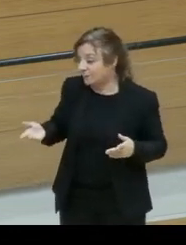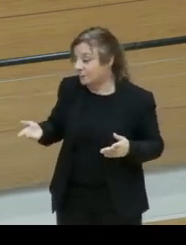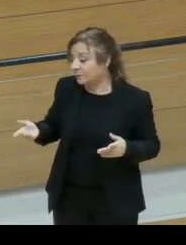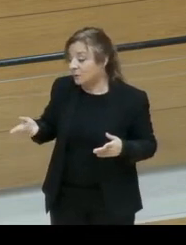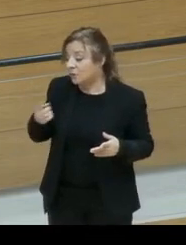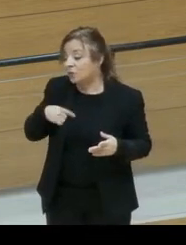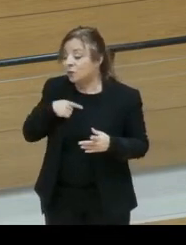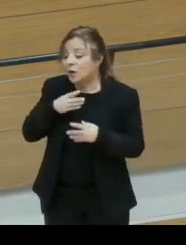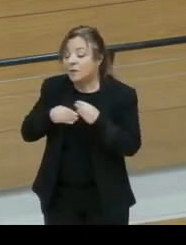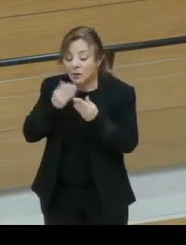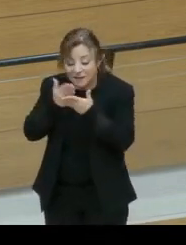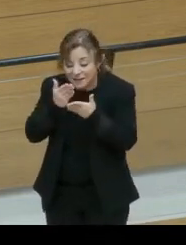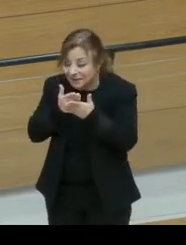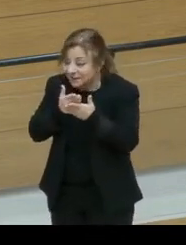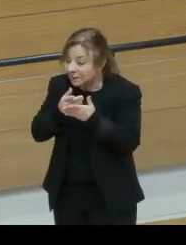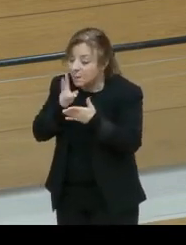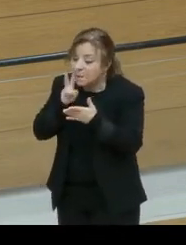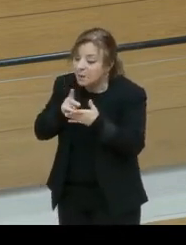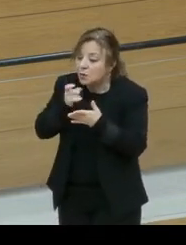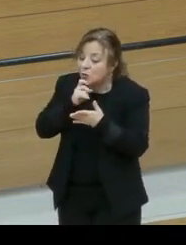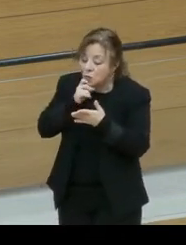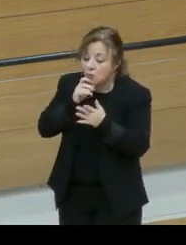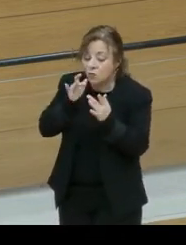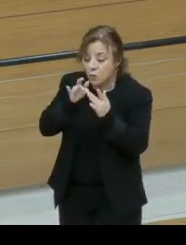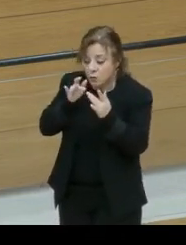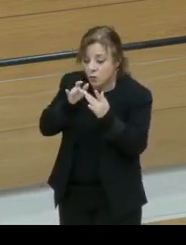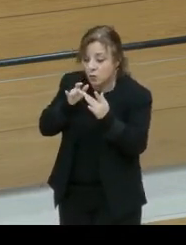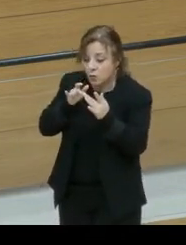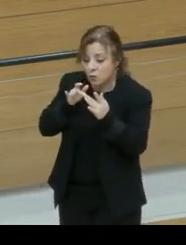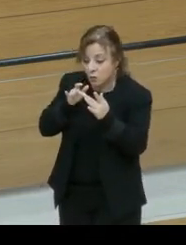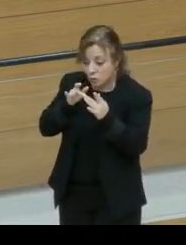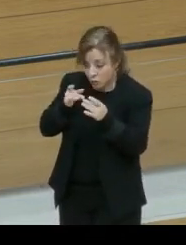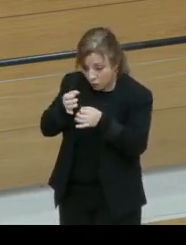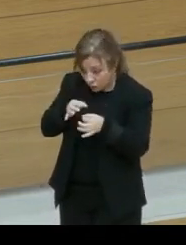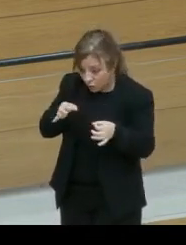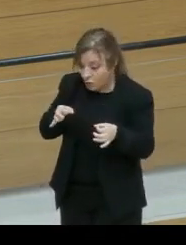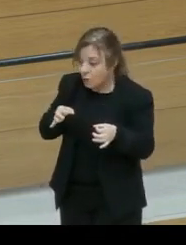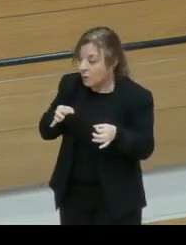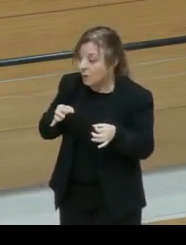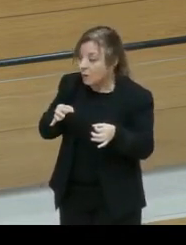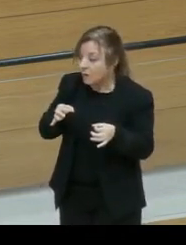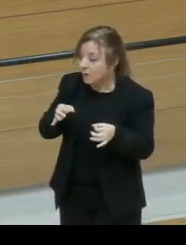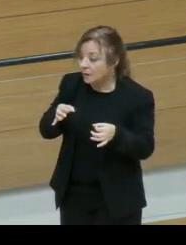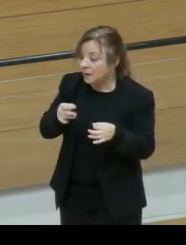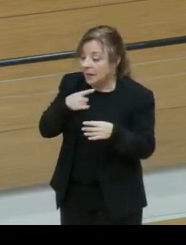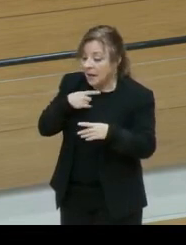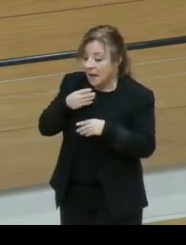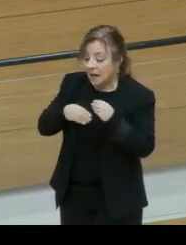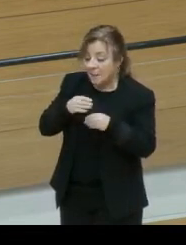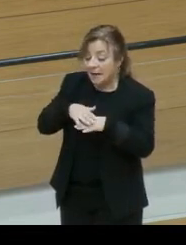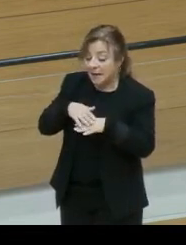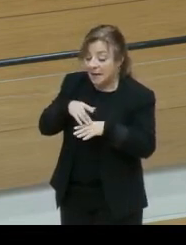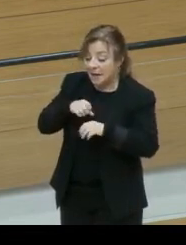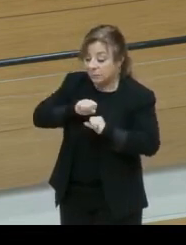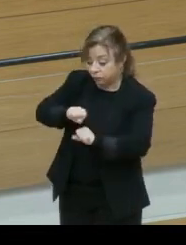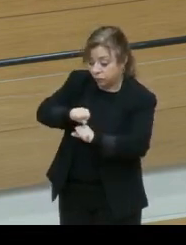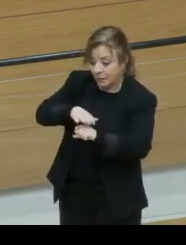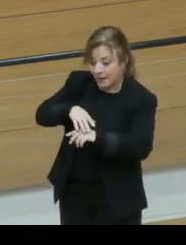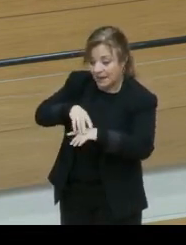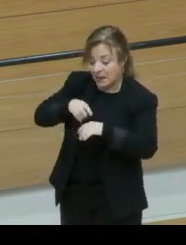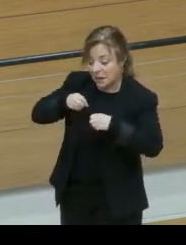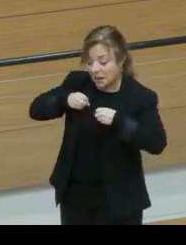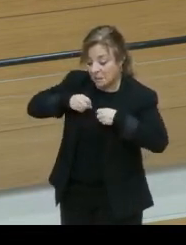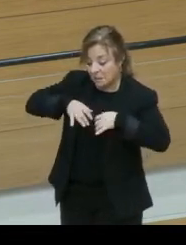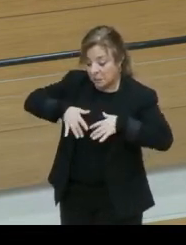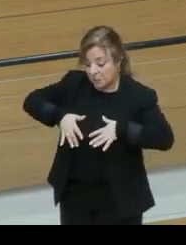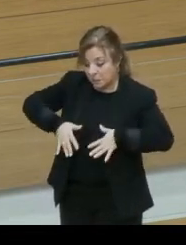Nosotros estamos haciendo estudios de ver cómo interacciona en un tumor primario e impedir que haya metástasis. Sería como para el